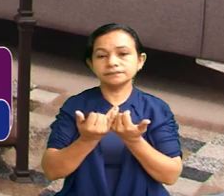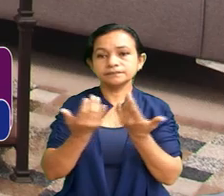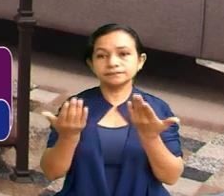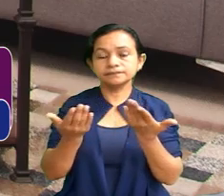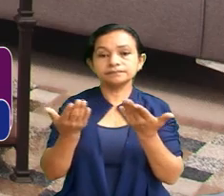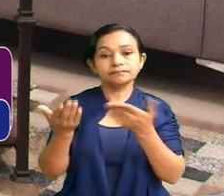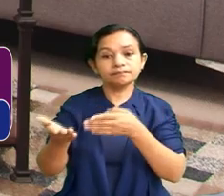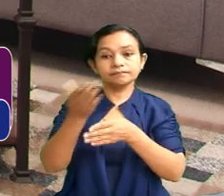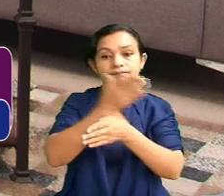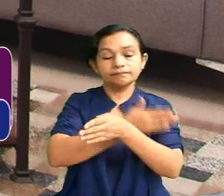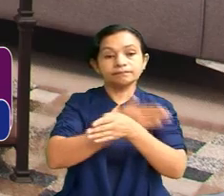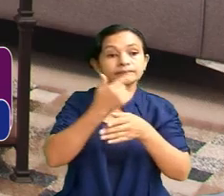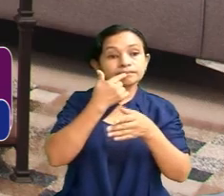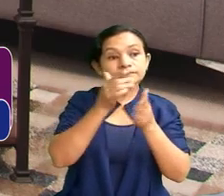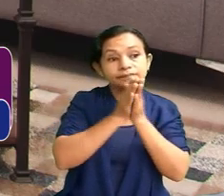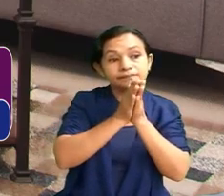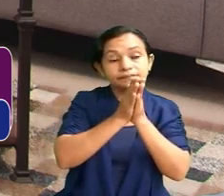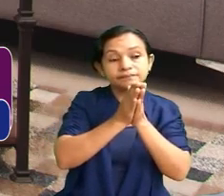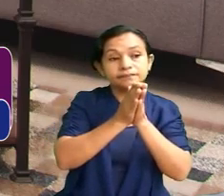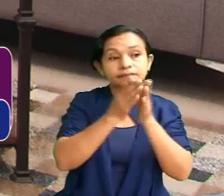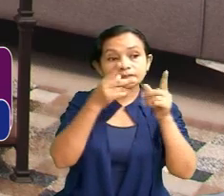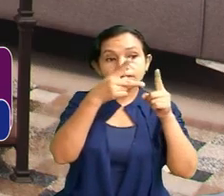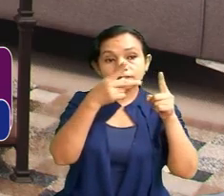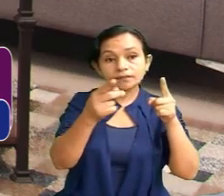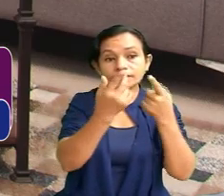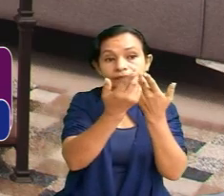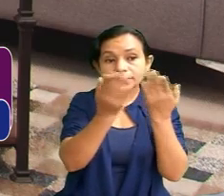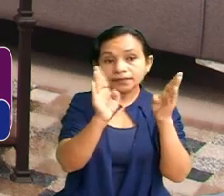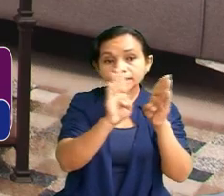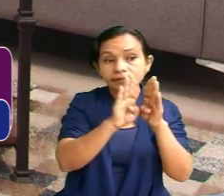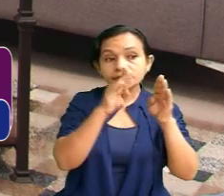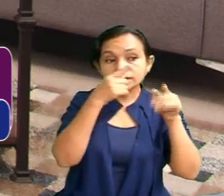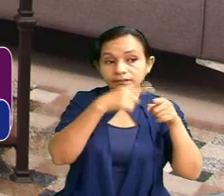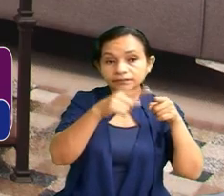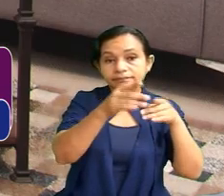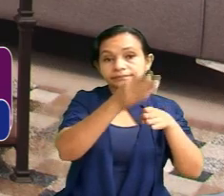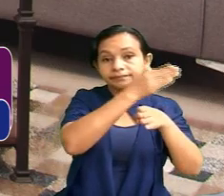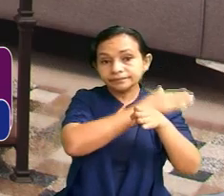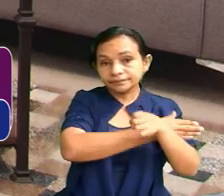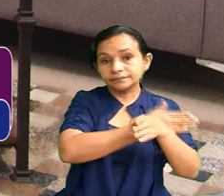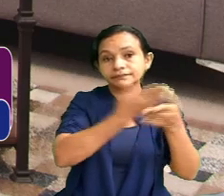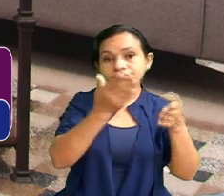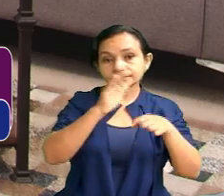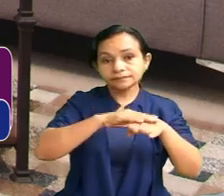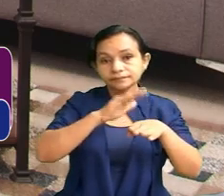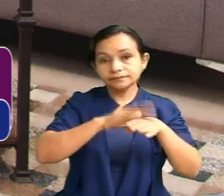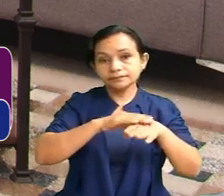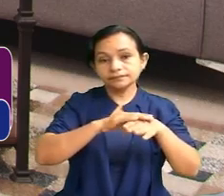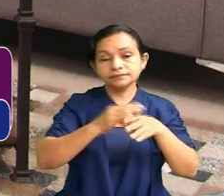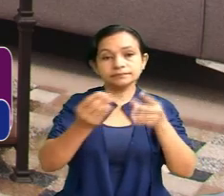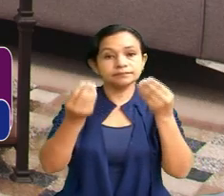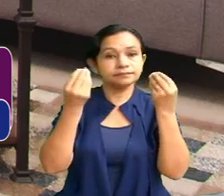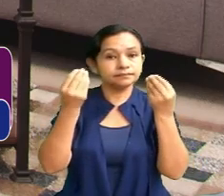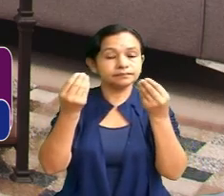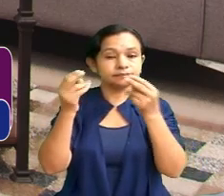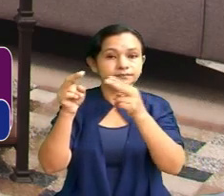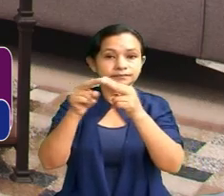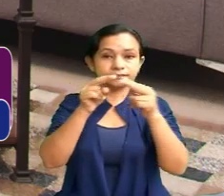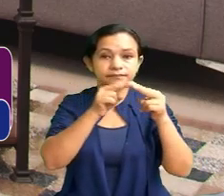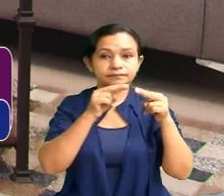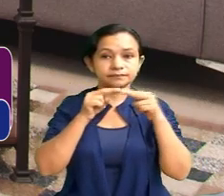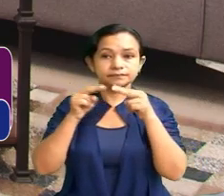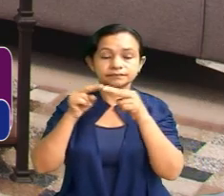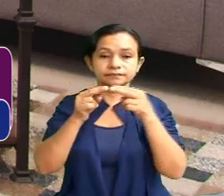reserva verdad entonces ellos tienen más o menos medido entonces yo creo que al final hay bastante articulación